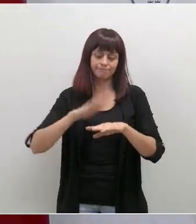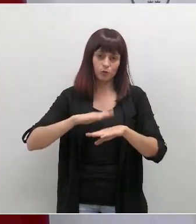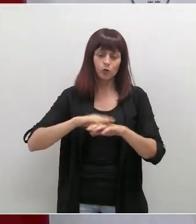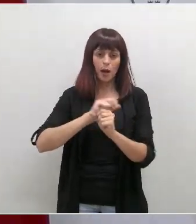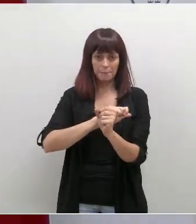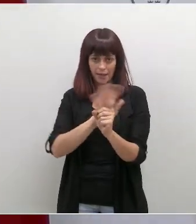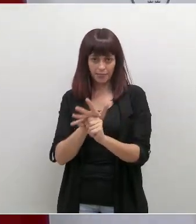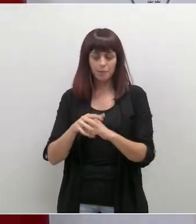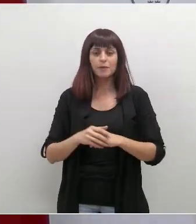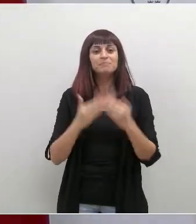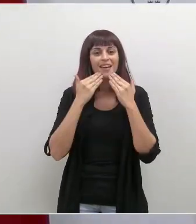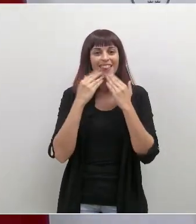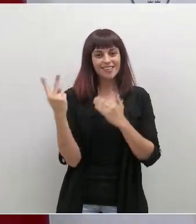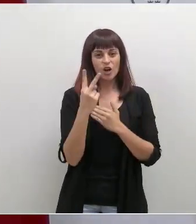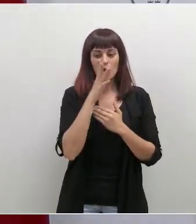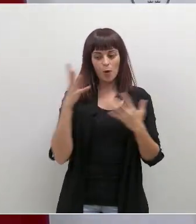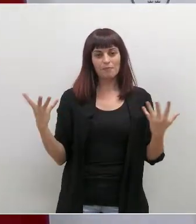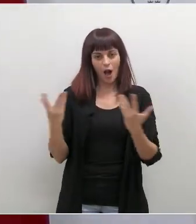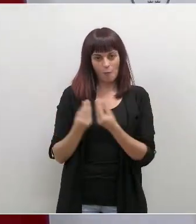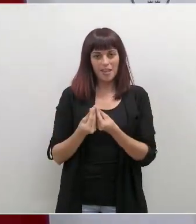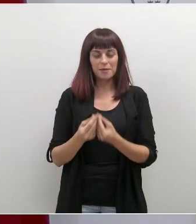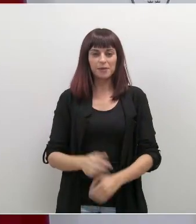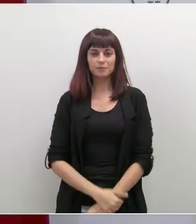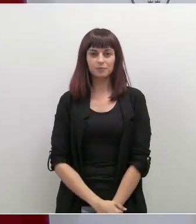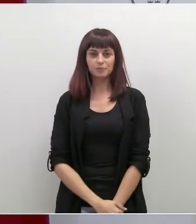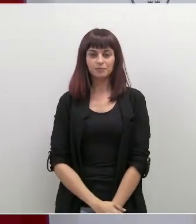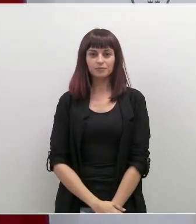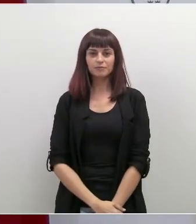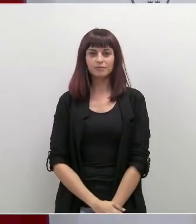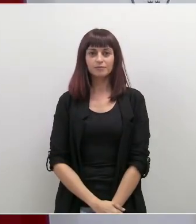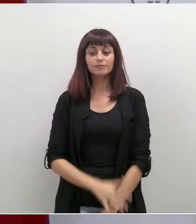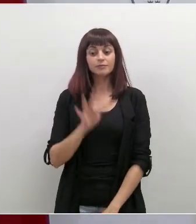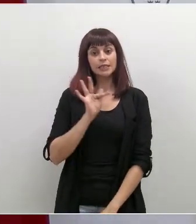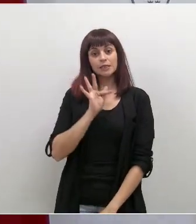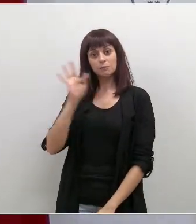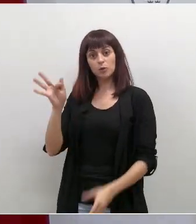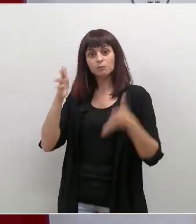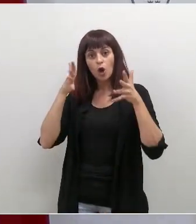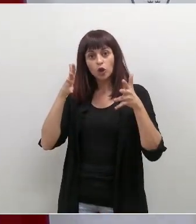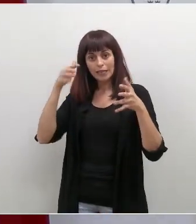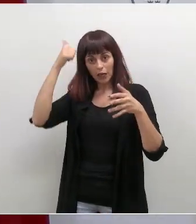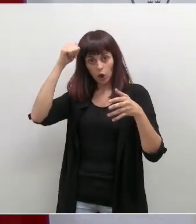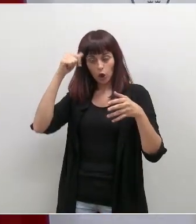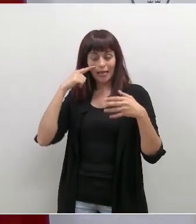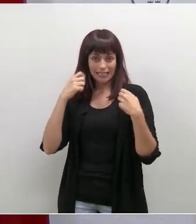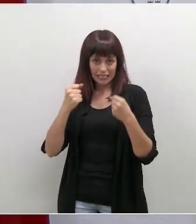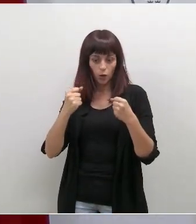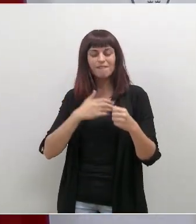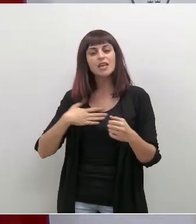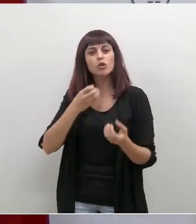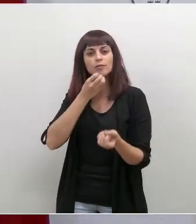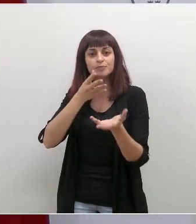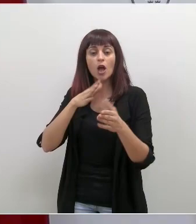Muchas gracias a los dos por acompañarme. Antes de ceder la palabra al consejero de Salud, quiero comentarles que el